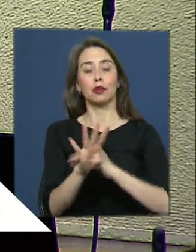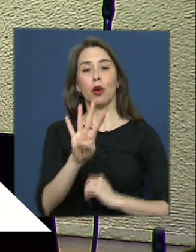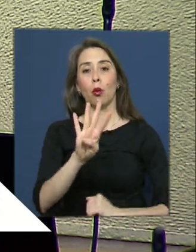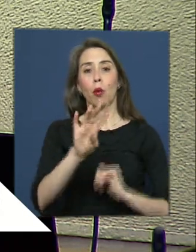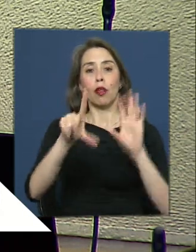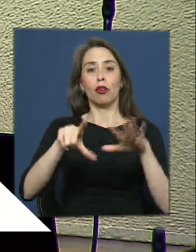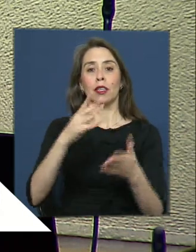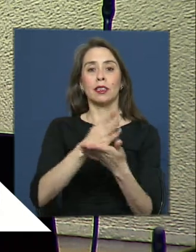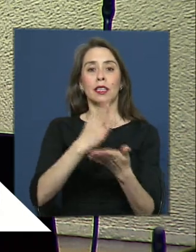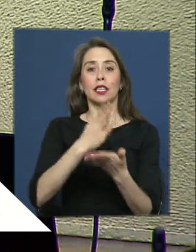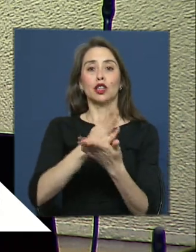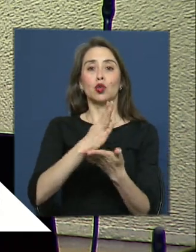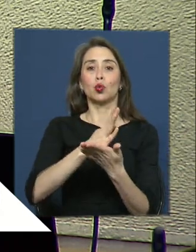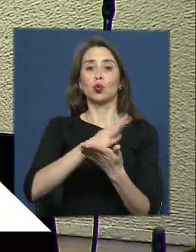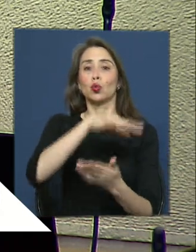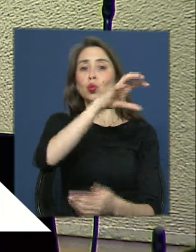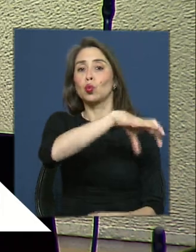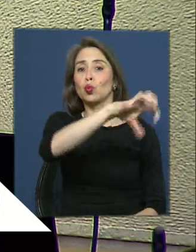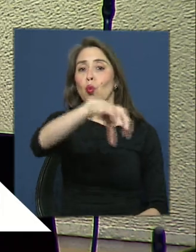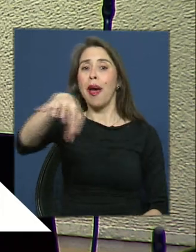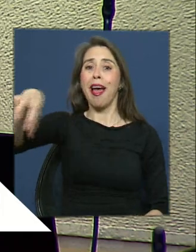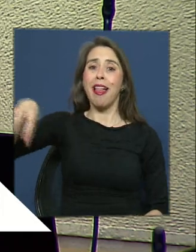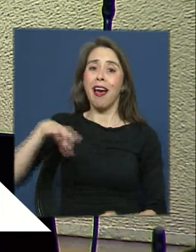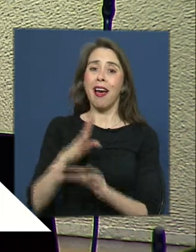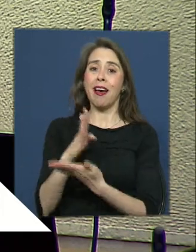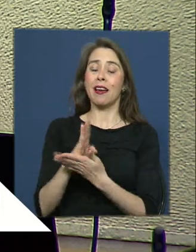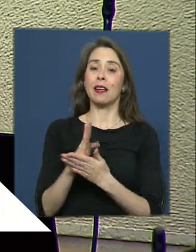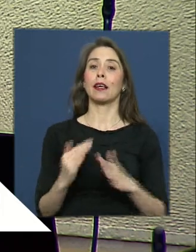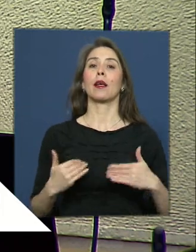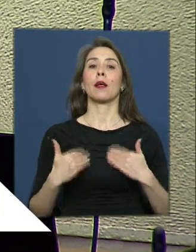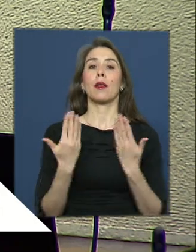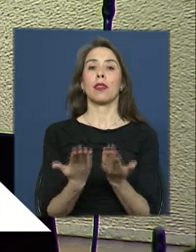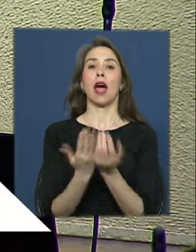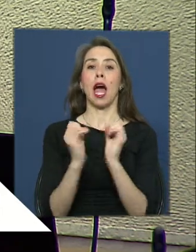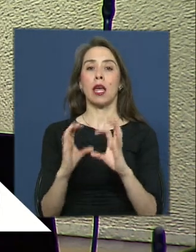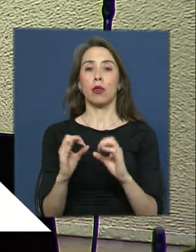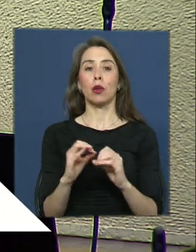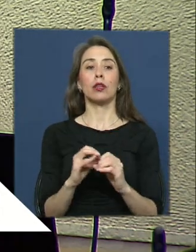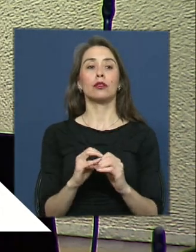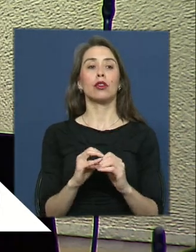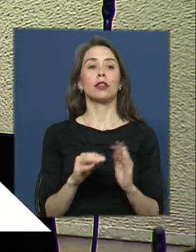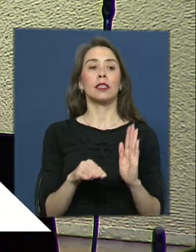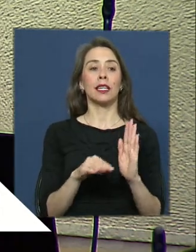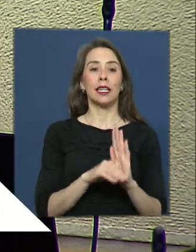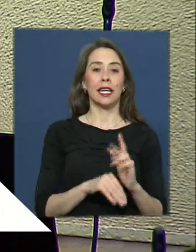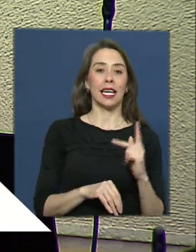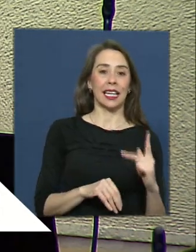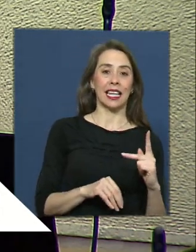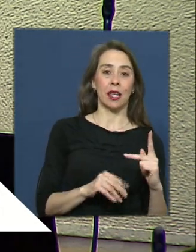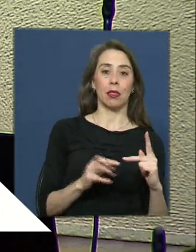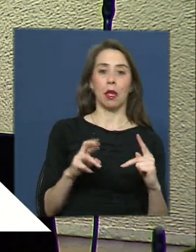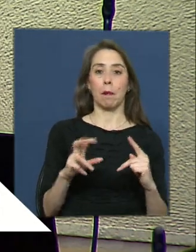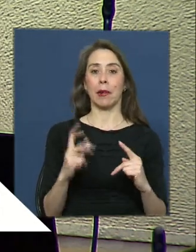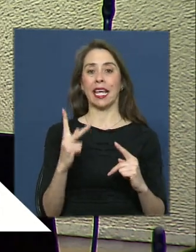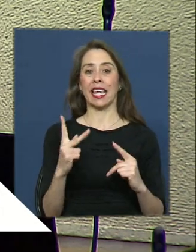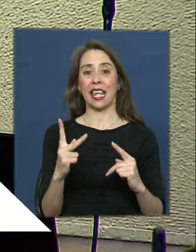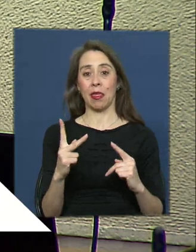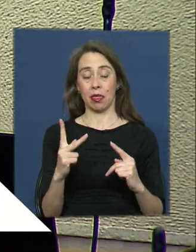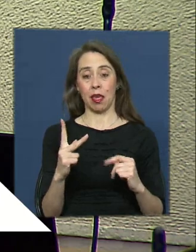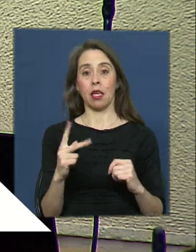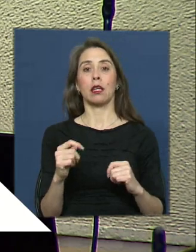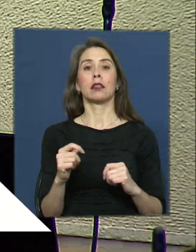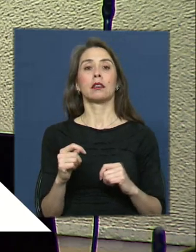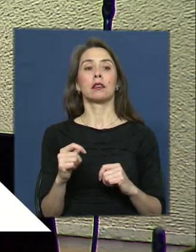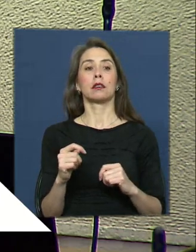se dedican exclusivamente a entregar educación en los niveles de transición, es decir, kinder y pre-kinder, para no